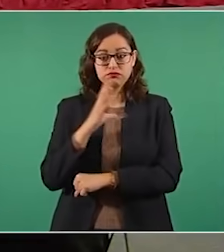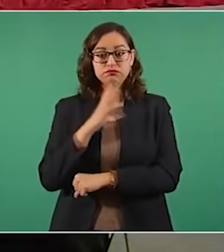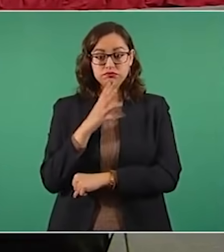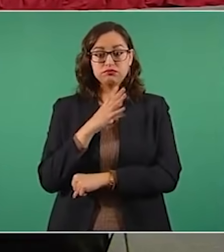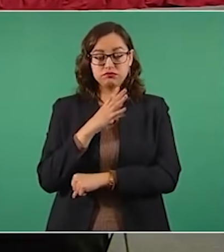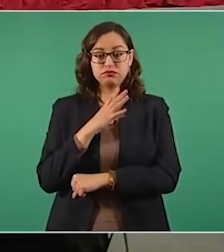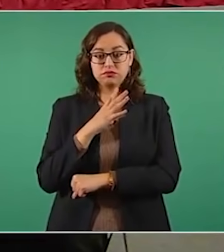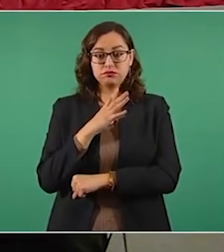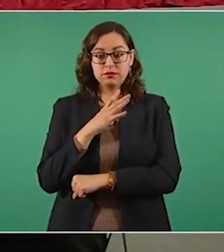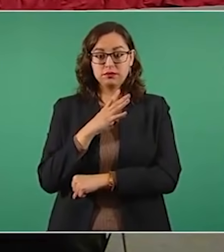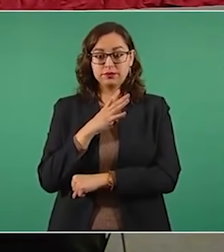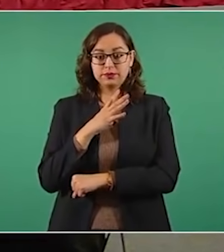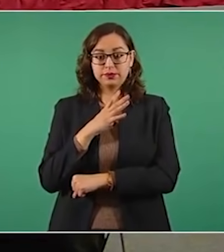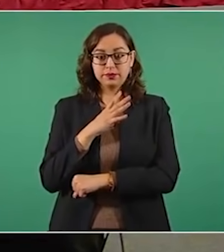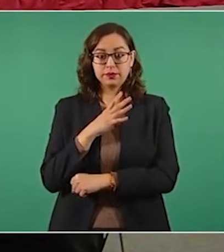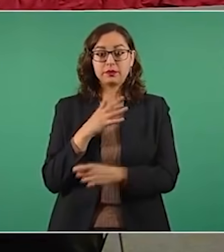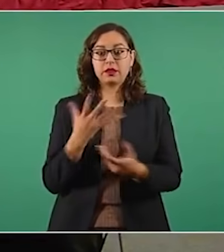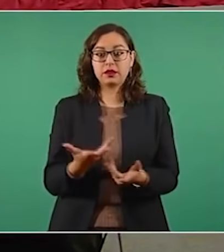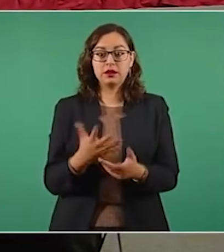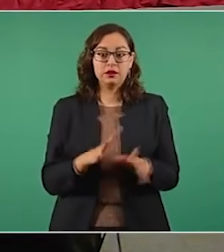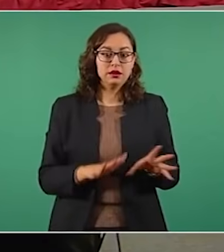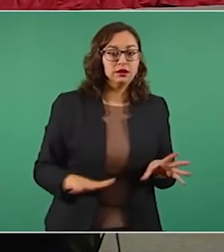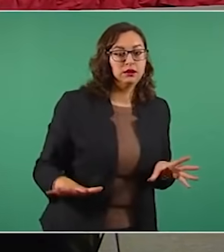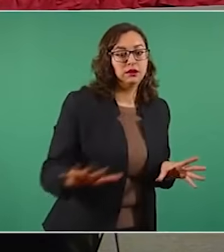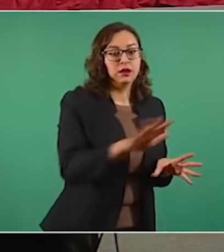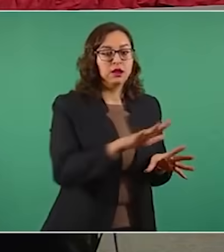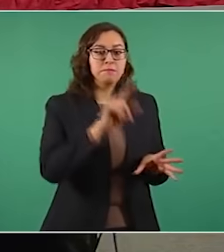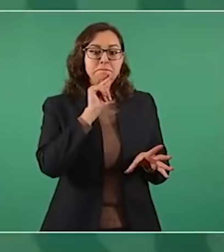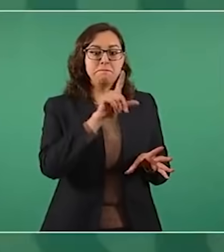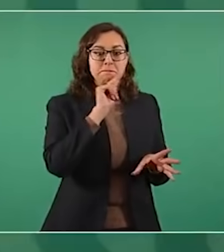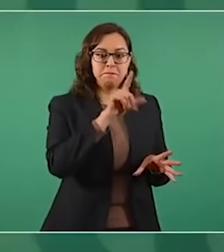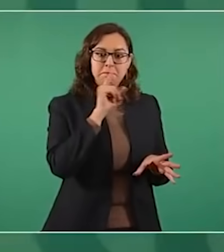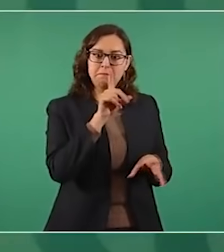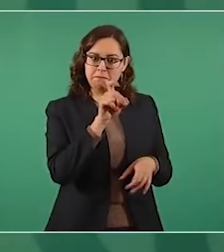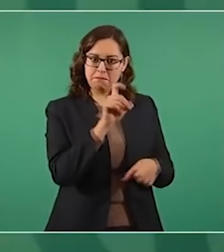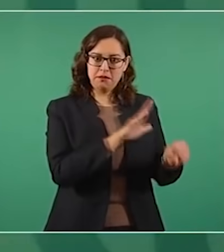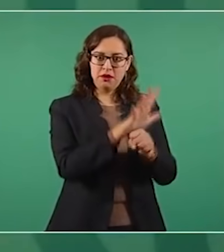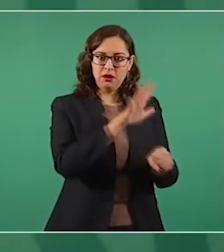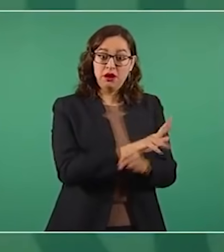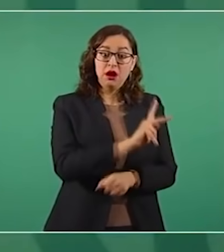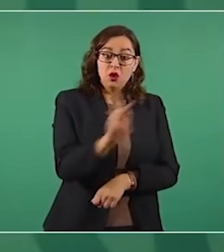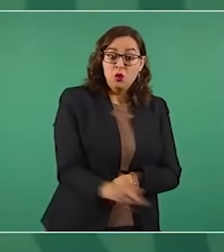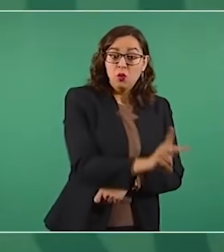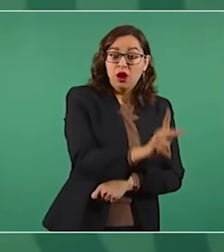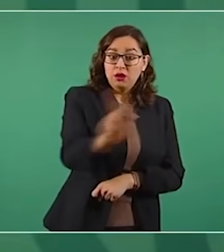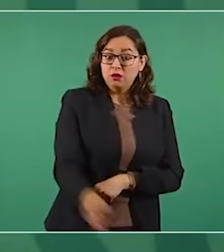suficiente para Jalisco y no se inundan los pueblos.